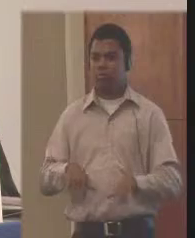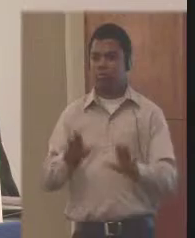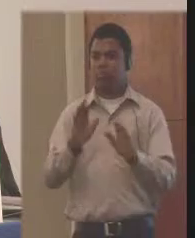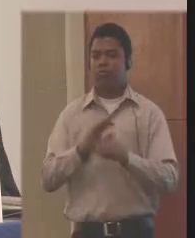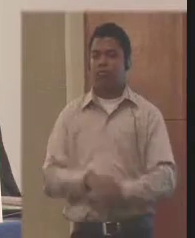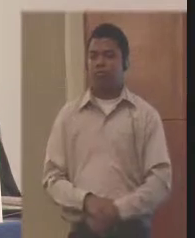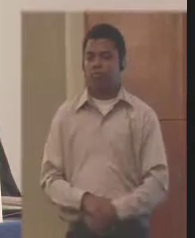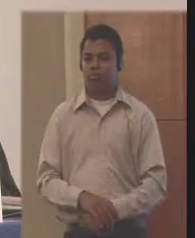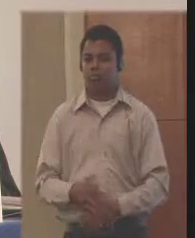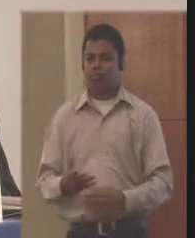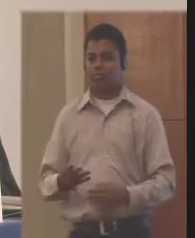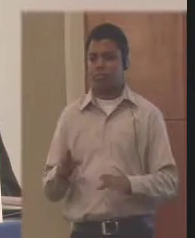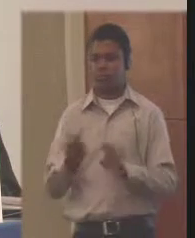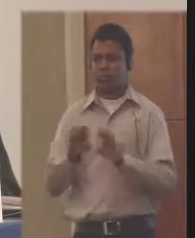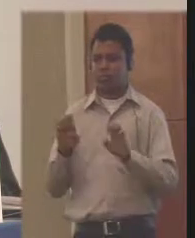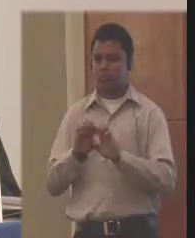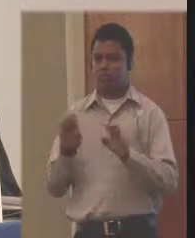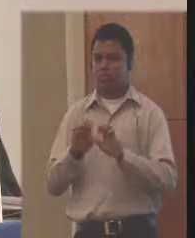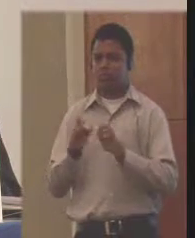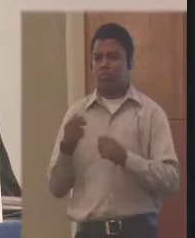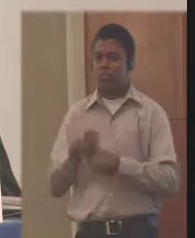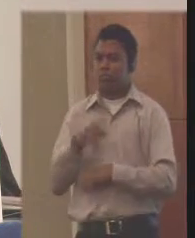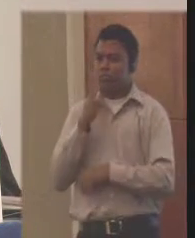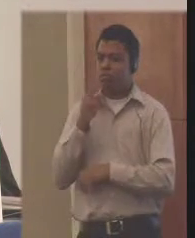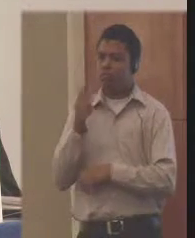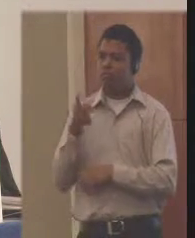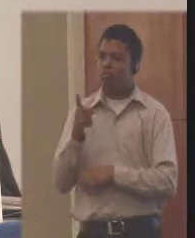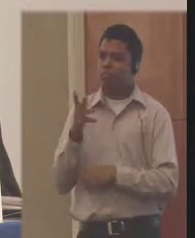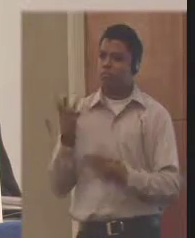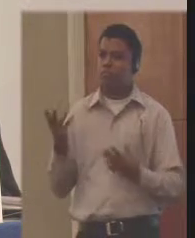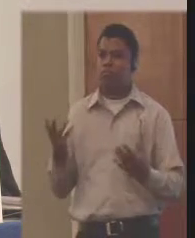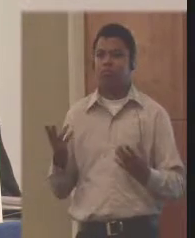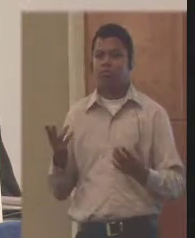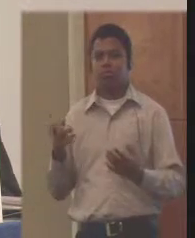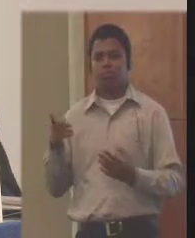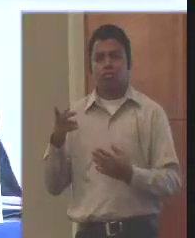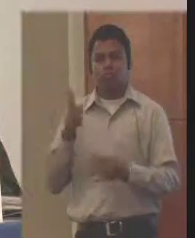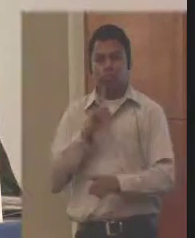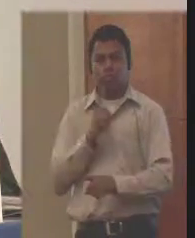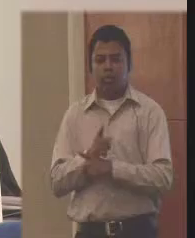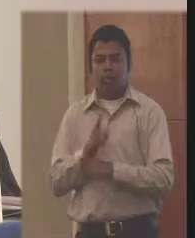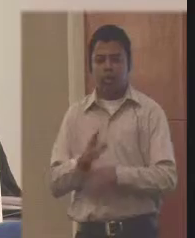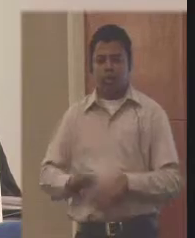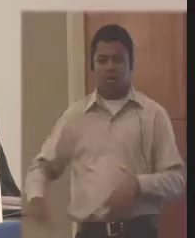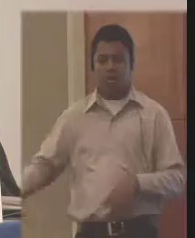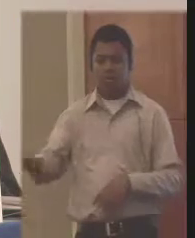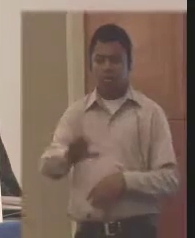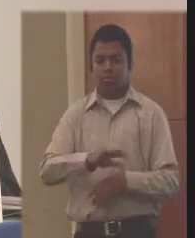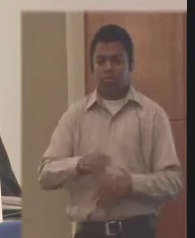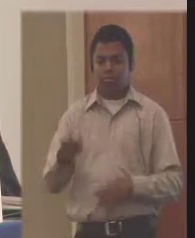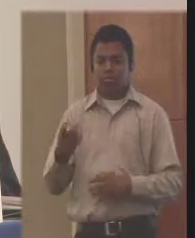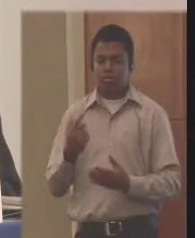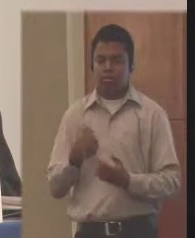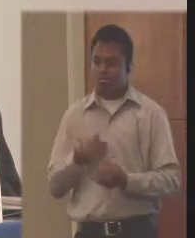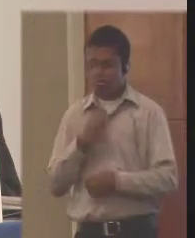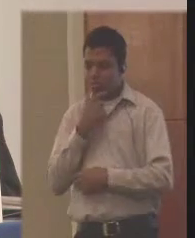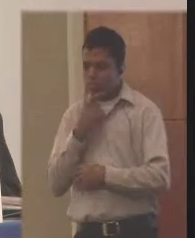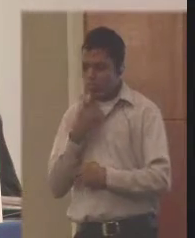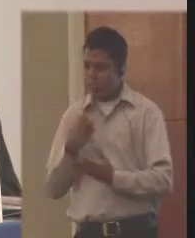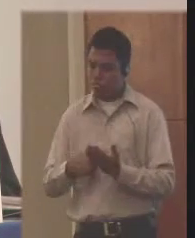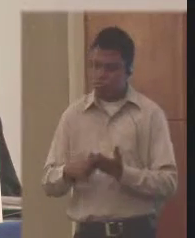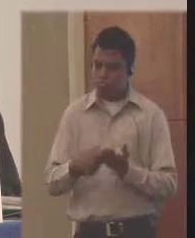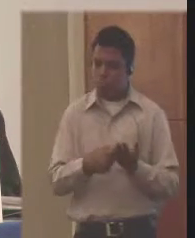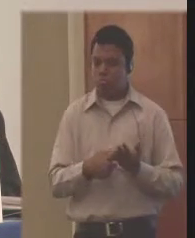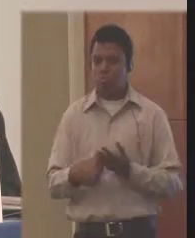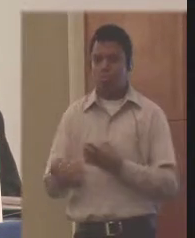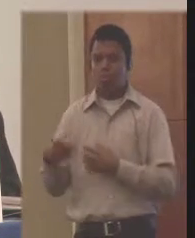lo ve más dentro de una realidad local en la cual discurre esa interacción. Esto